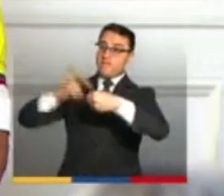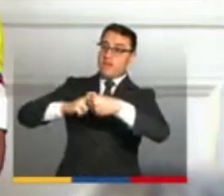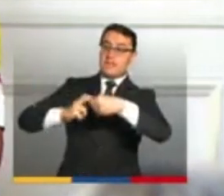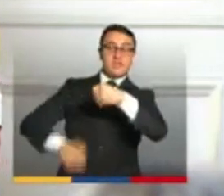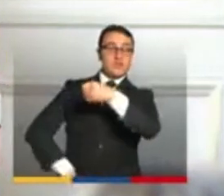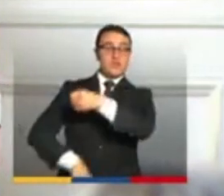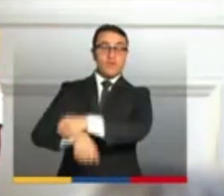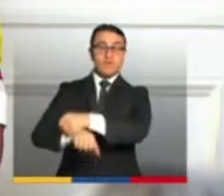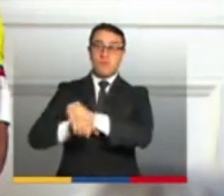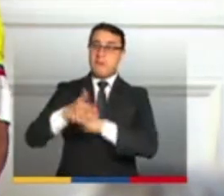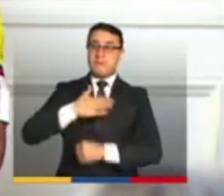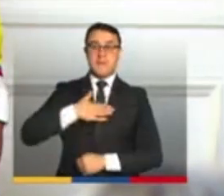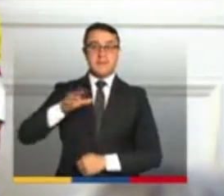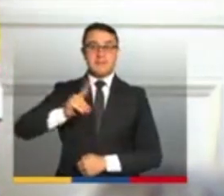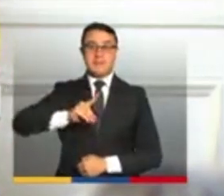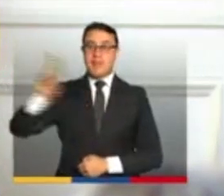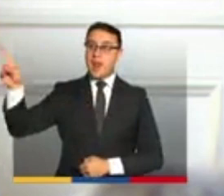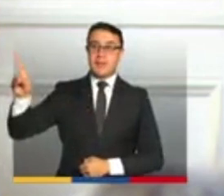mi derecha,